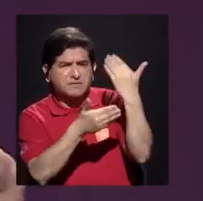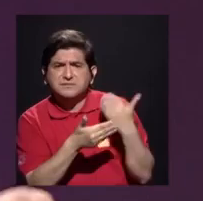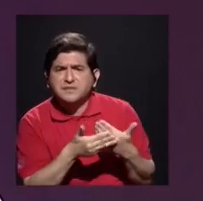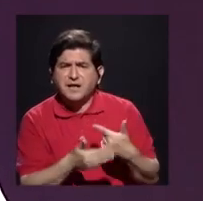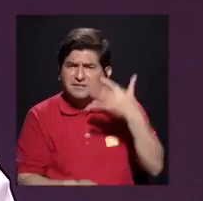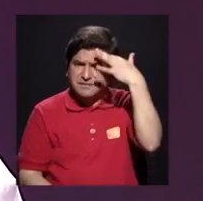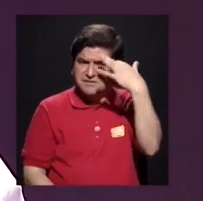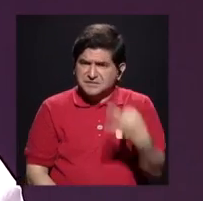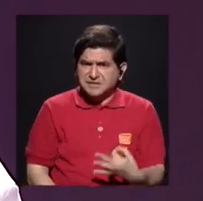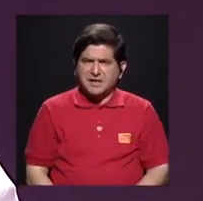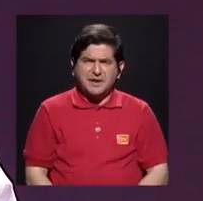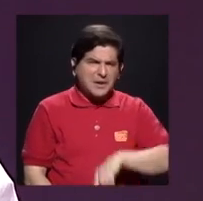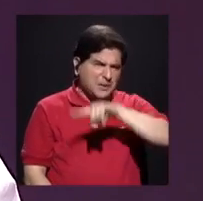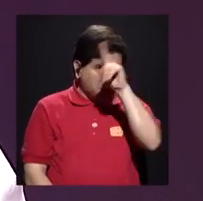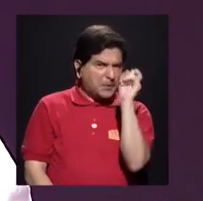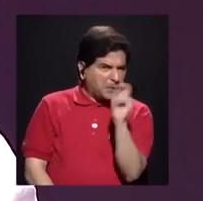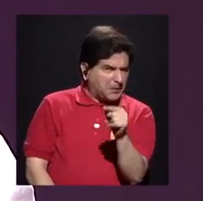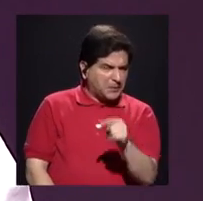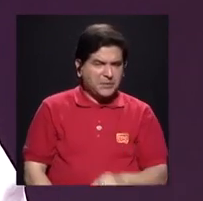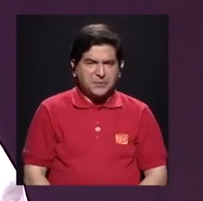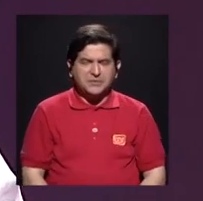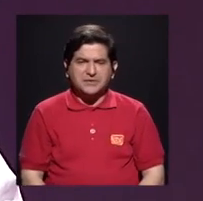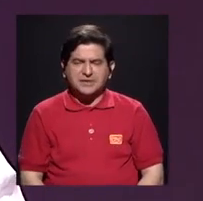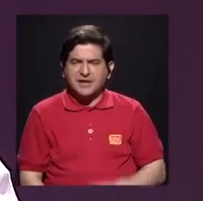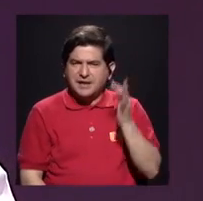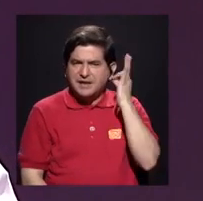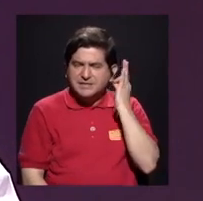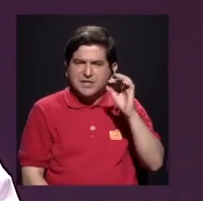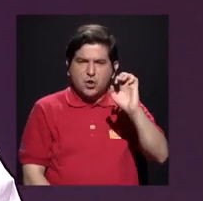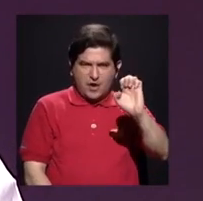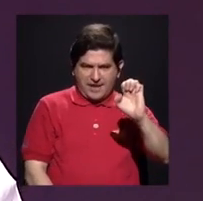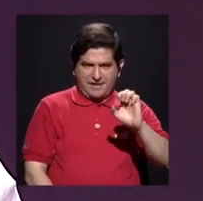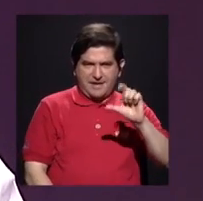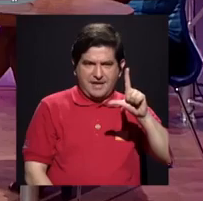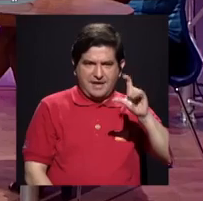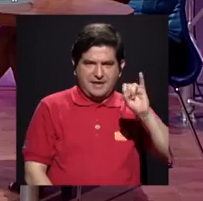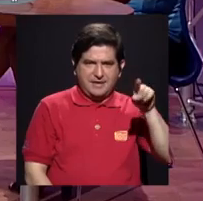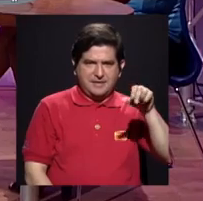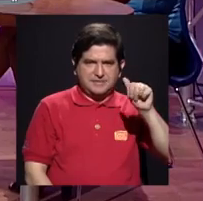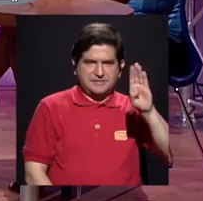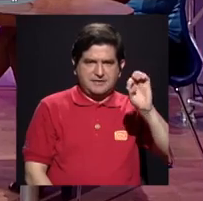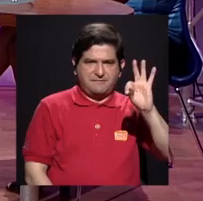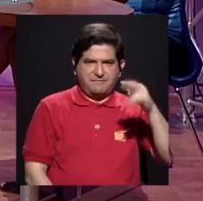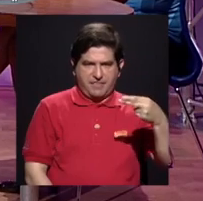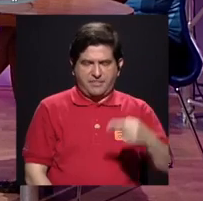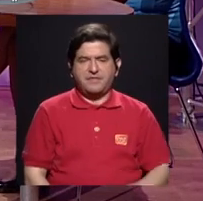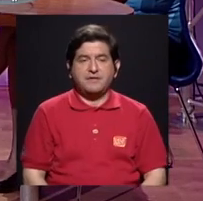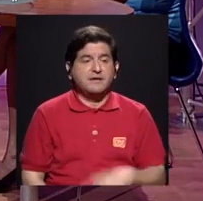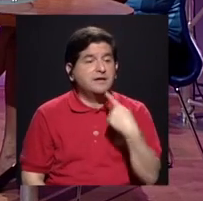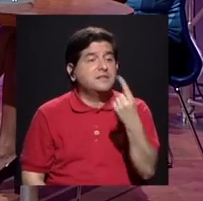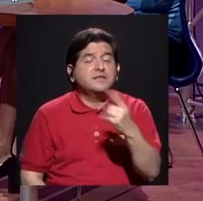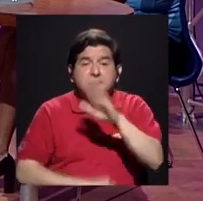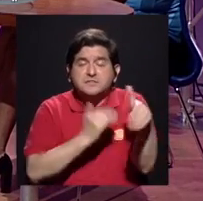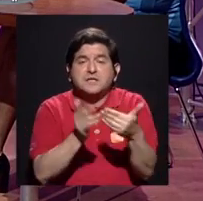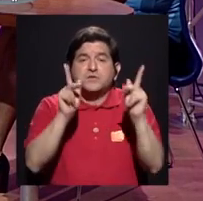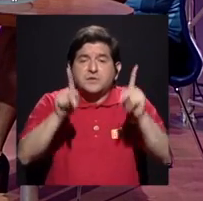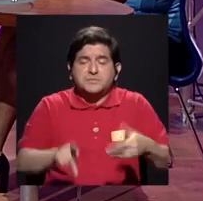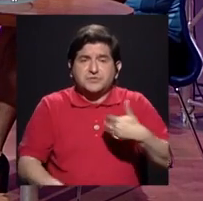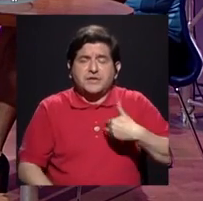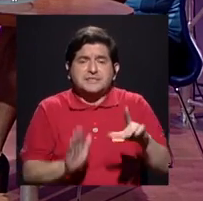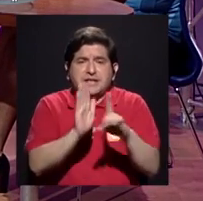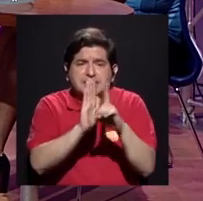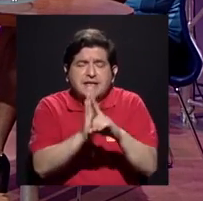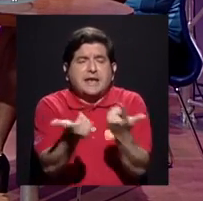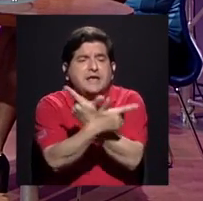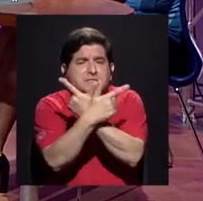creo que por una pregunta si doña de diabetes en relación con si me la repetía dice ella que todos tenemos derecho y